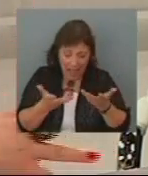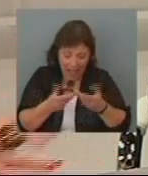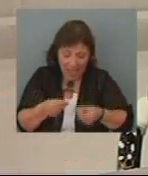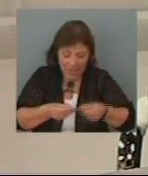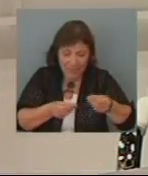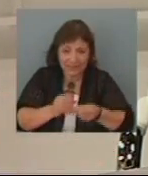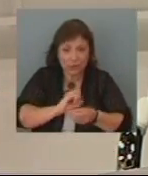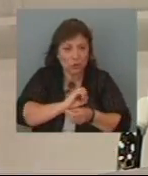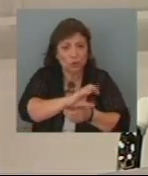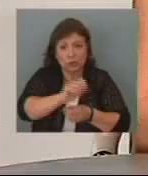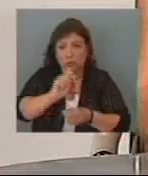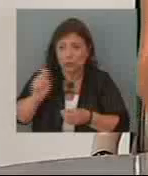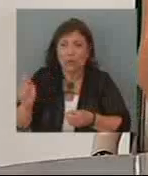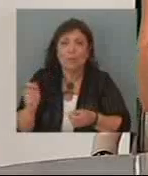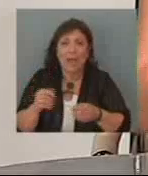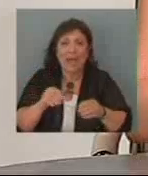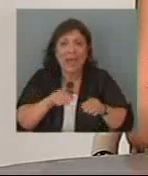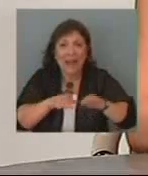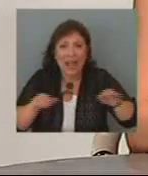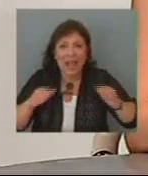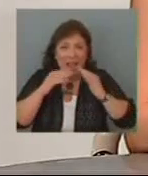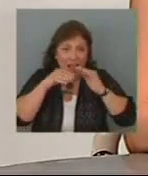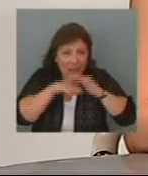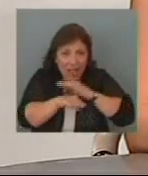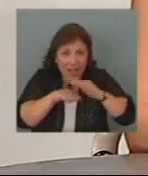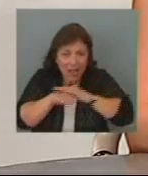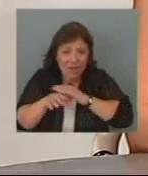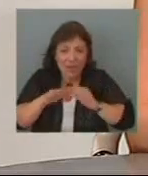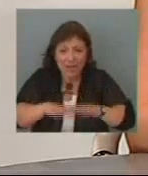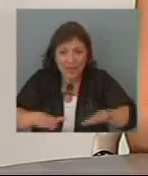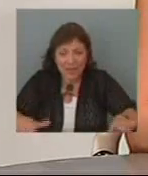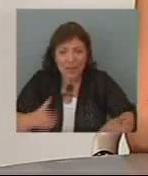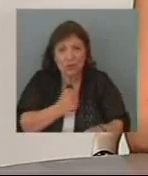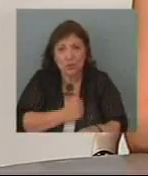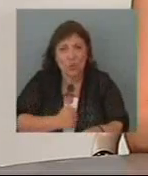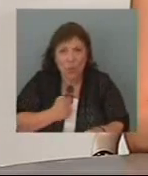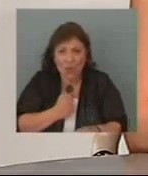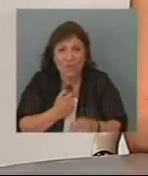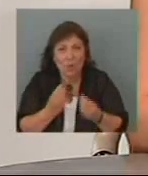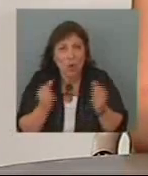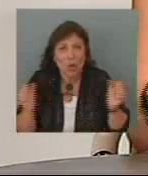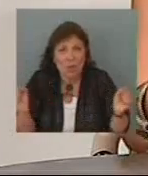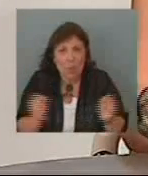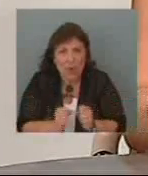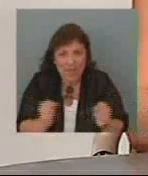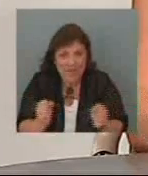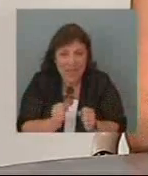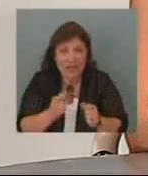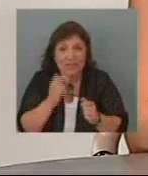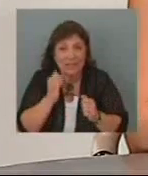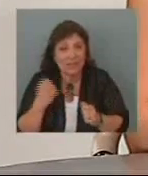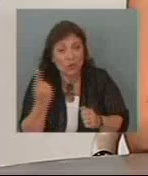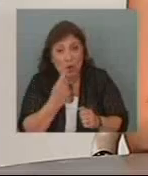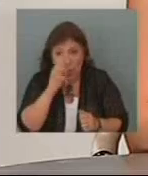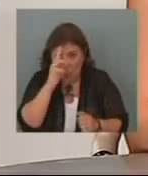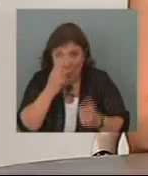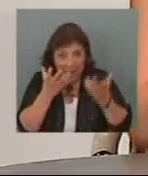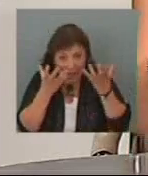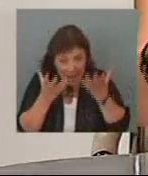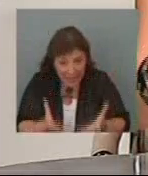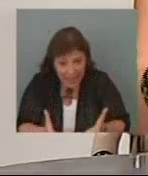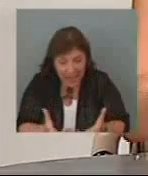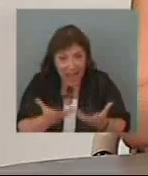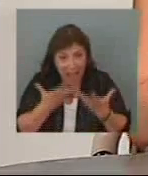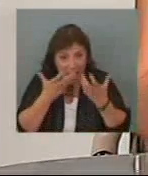administrando los campos de refugiados donde veíamos esos niños que están hoy sufriendo el rigor del invierno. Así que bueno, si los uruguayos también quieren ser